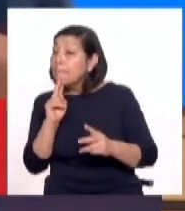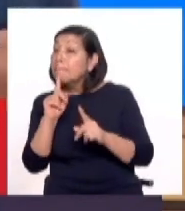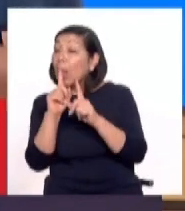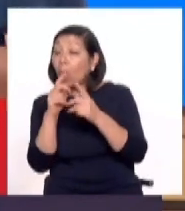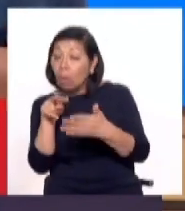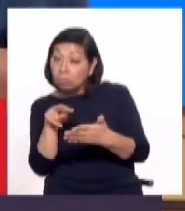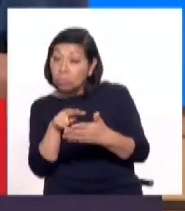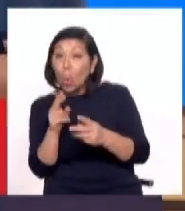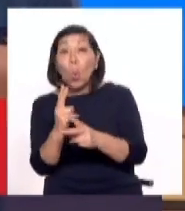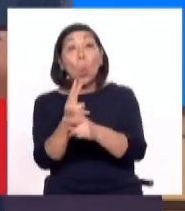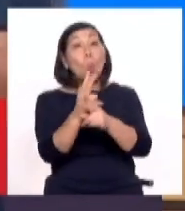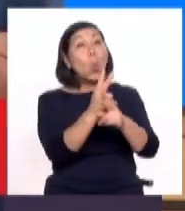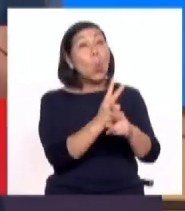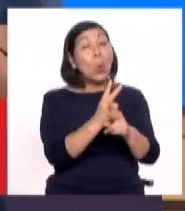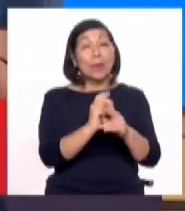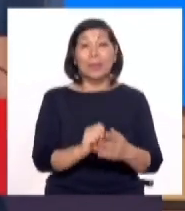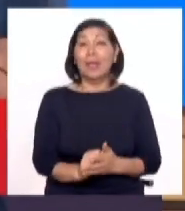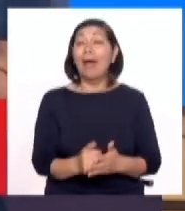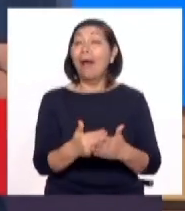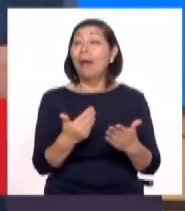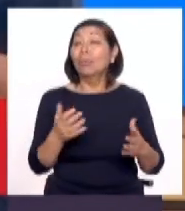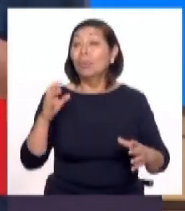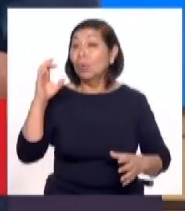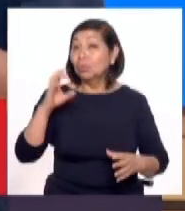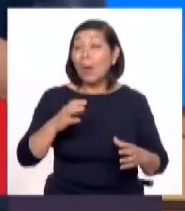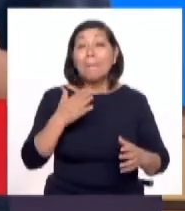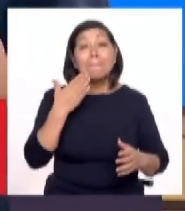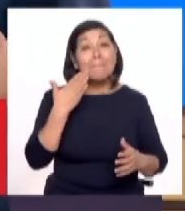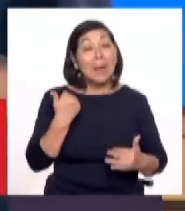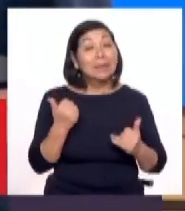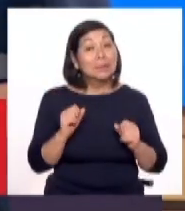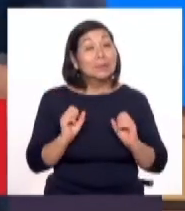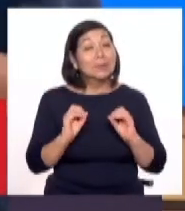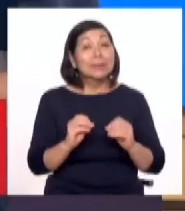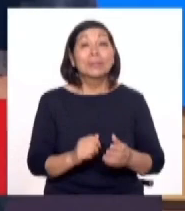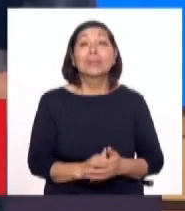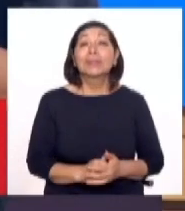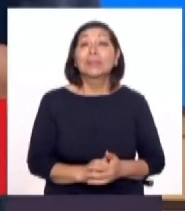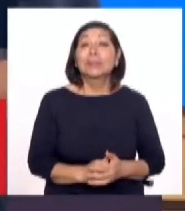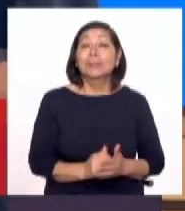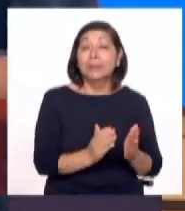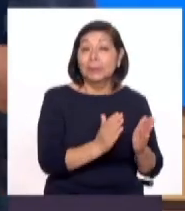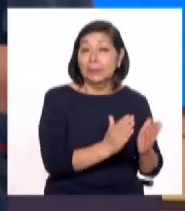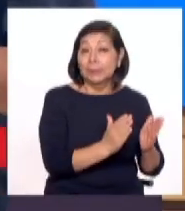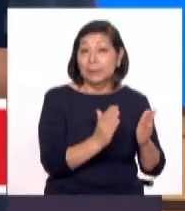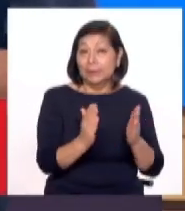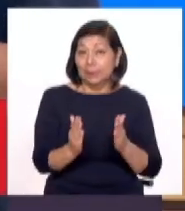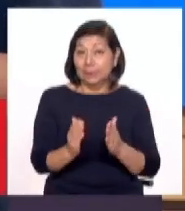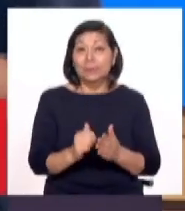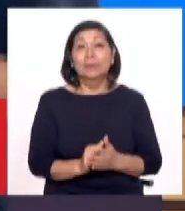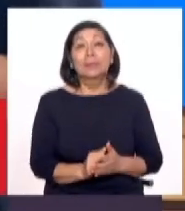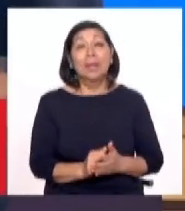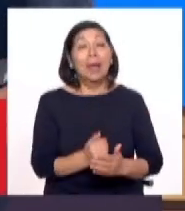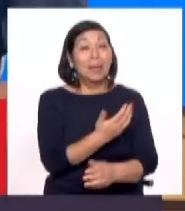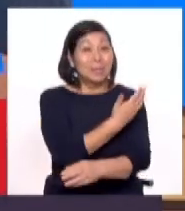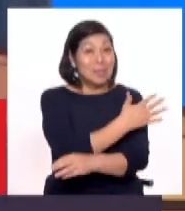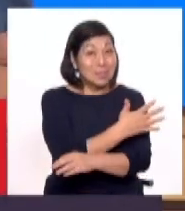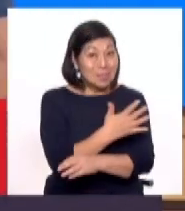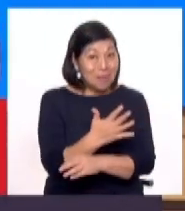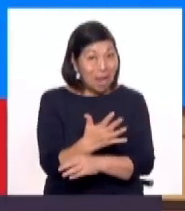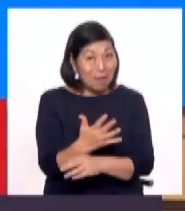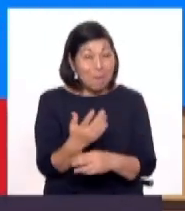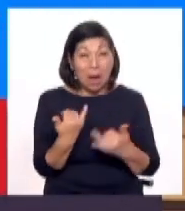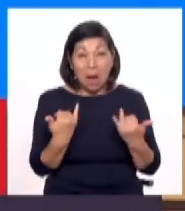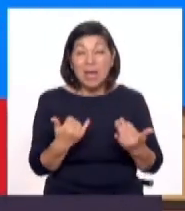y también tomar precaución ante la caída de granizo si es que se da ahora pasamos al aviso de Selva el cual está